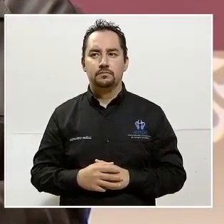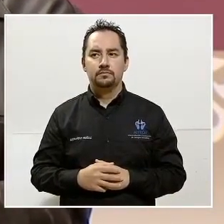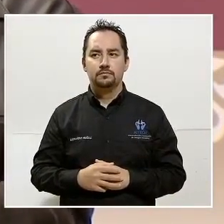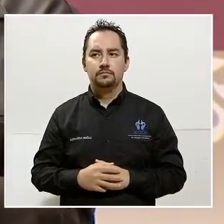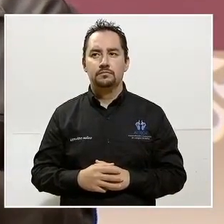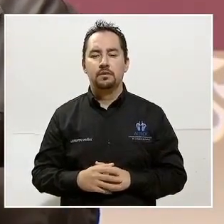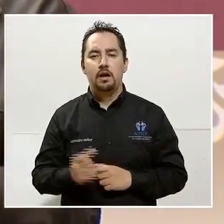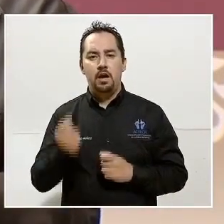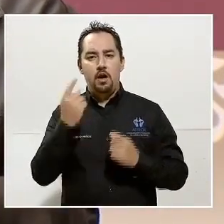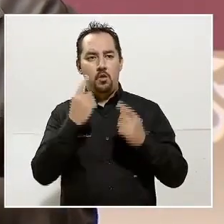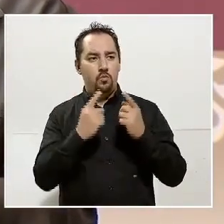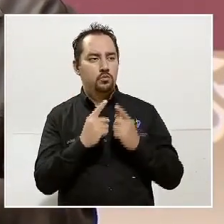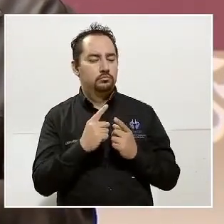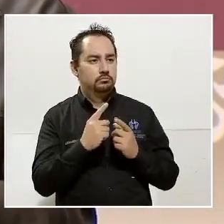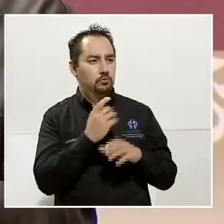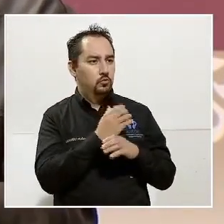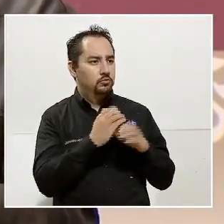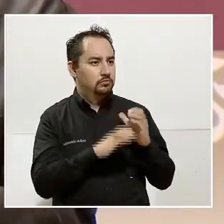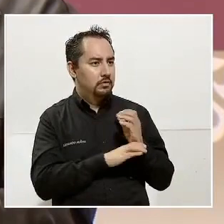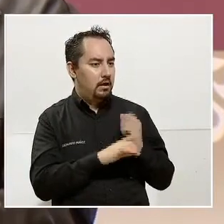se mantienen en el anonimato,